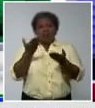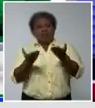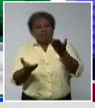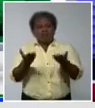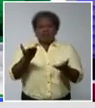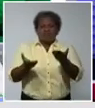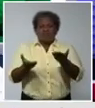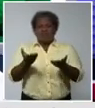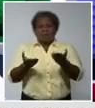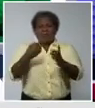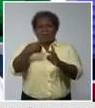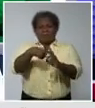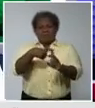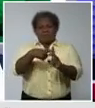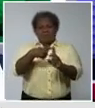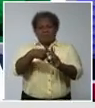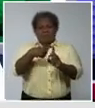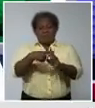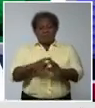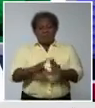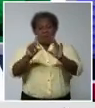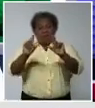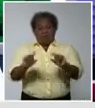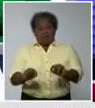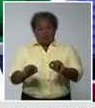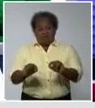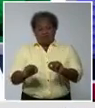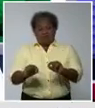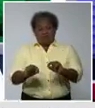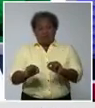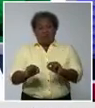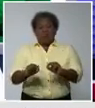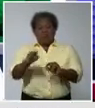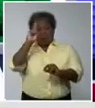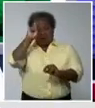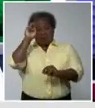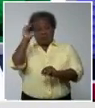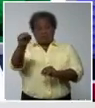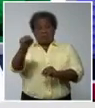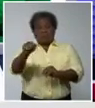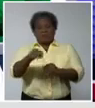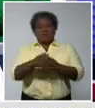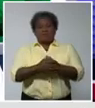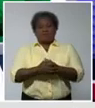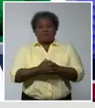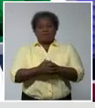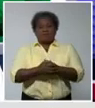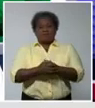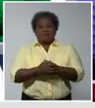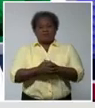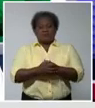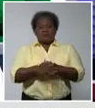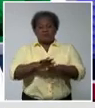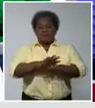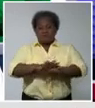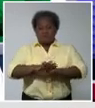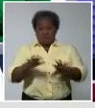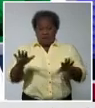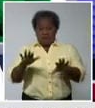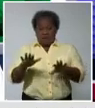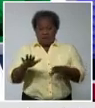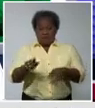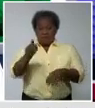una reducción en cuanto al número de activos. Ya el número de pacientes,